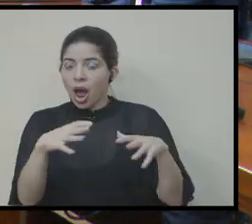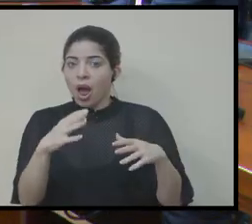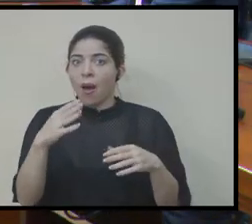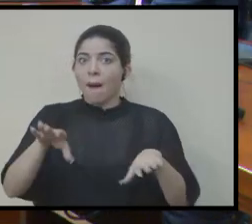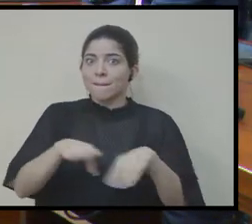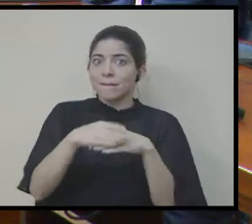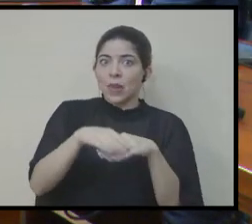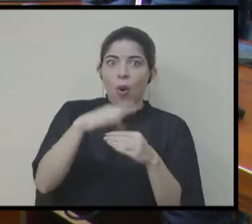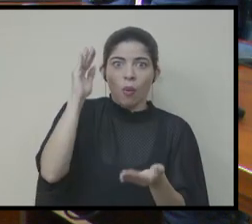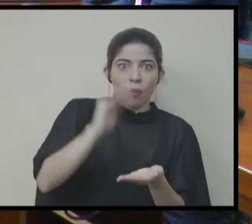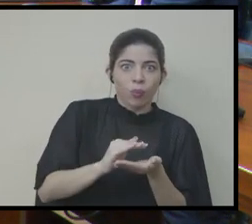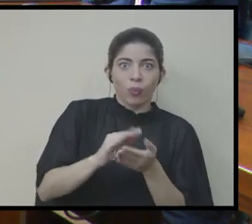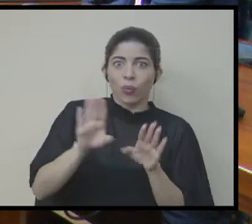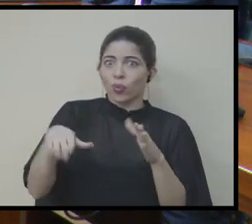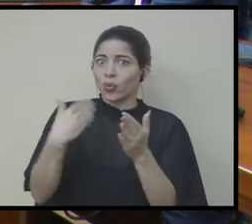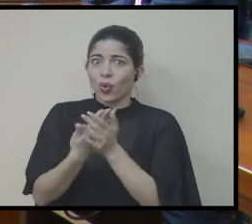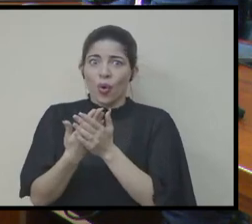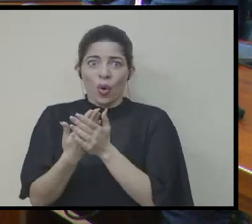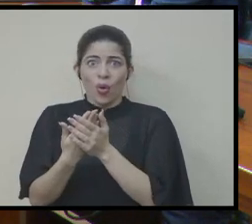bajaron bodas, bajaron